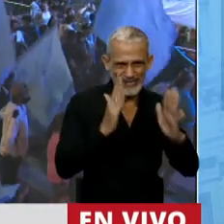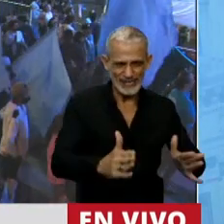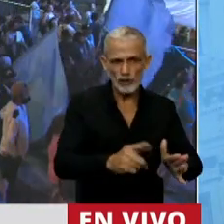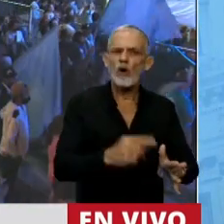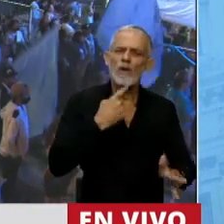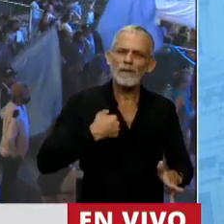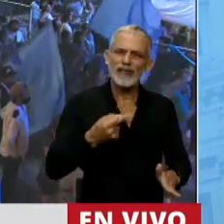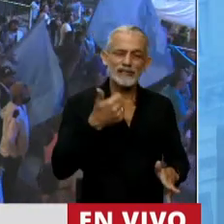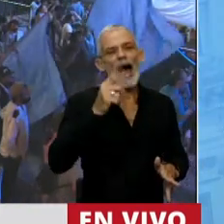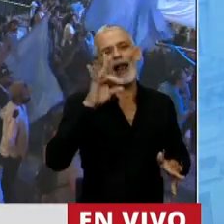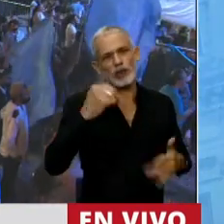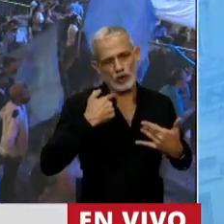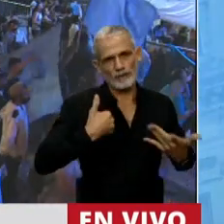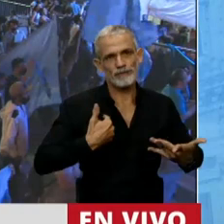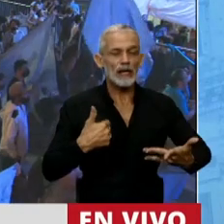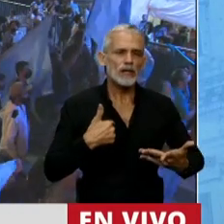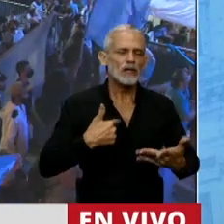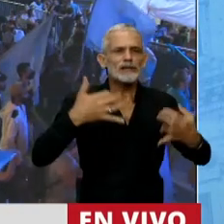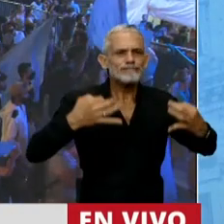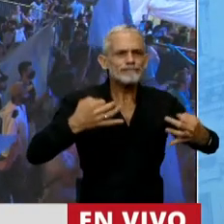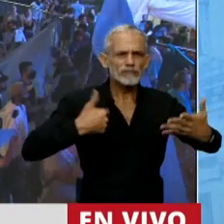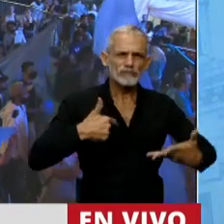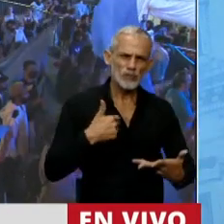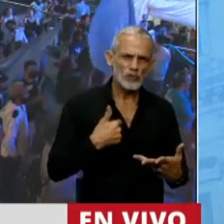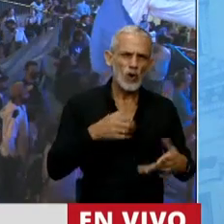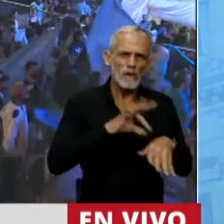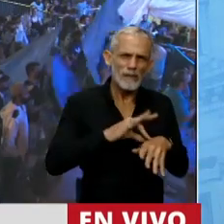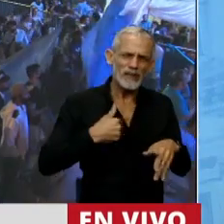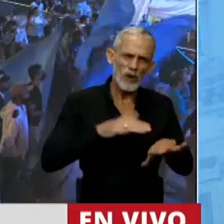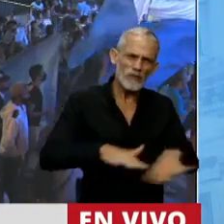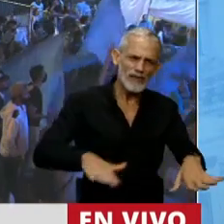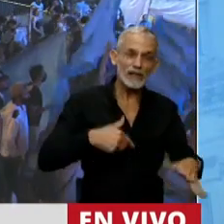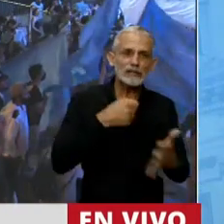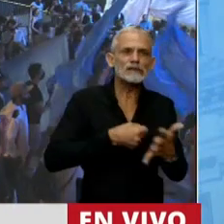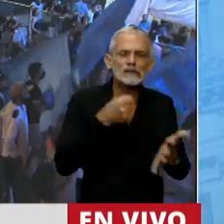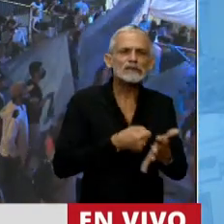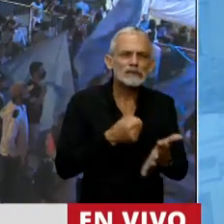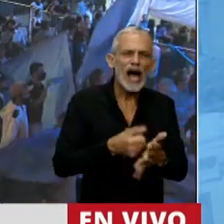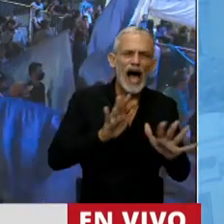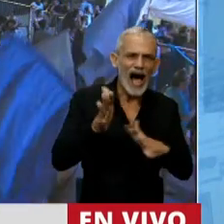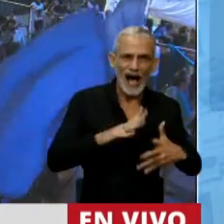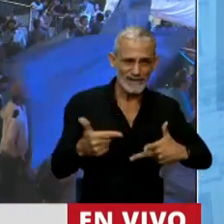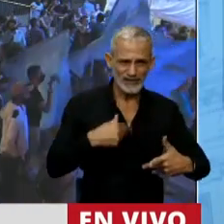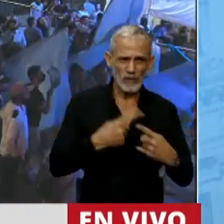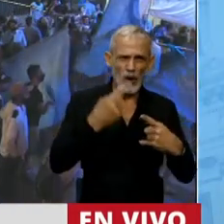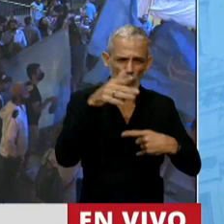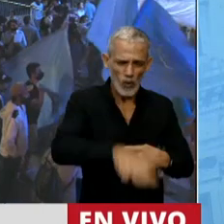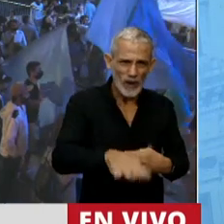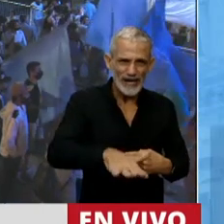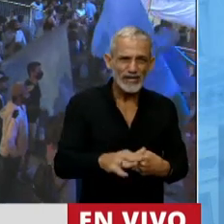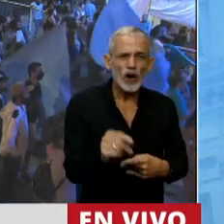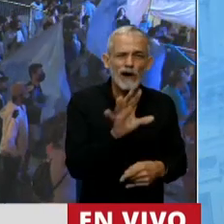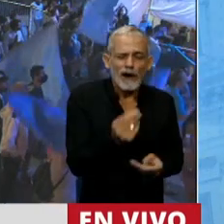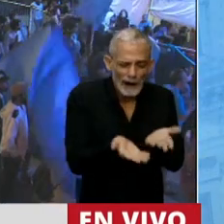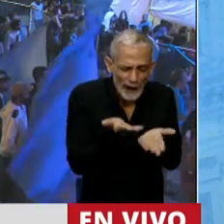decía, Aldo, no es justo que nosotros como pediatras estemos luchando a veces por un niño de